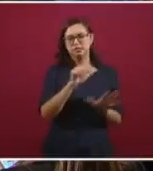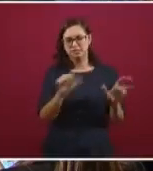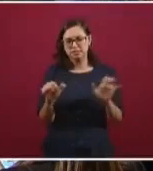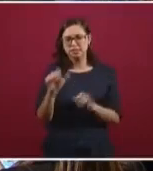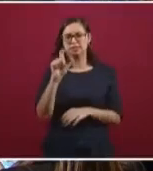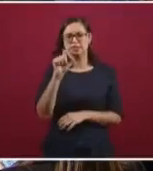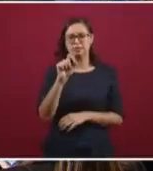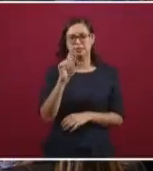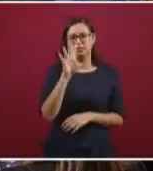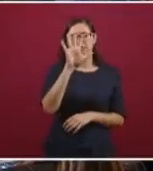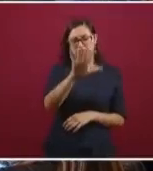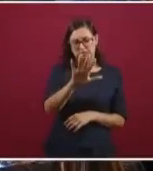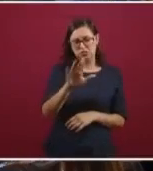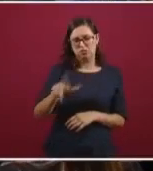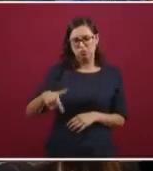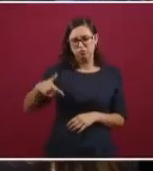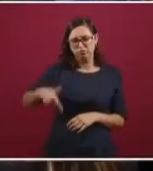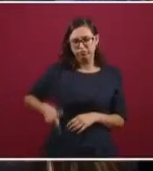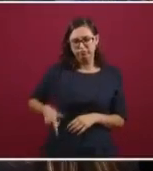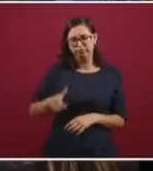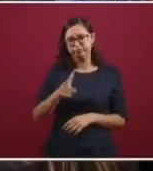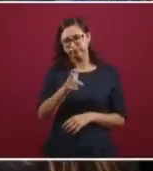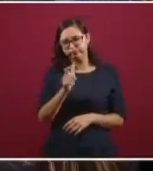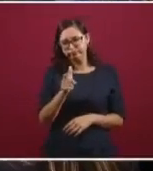450.625 armas de fuego, de